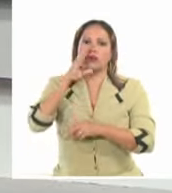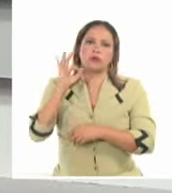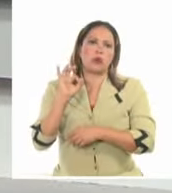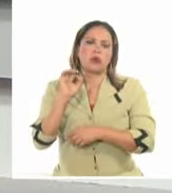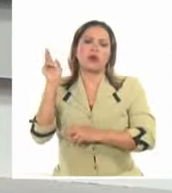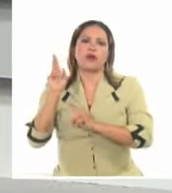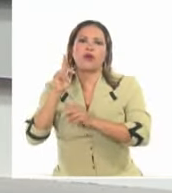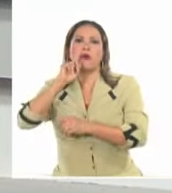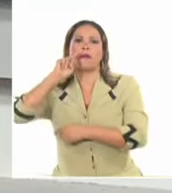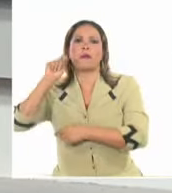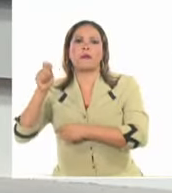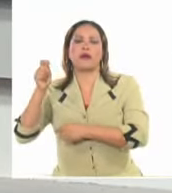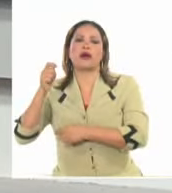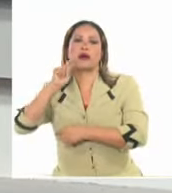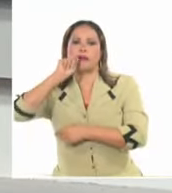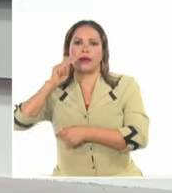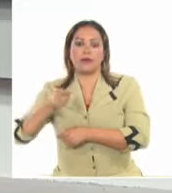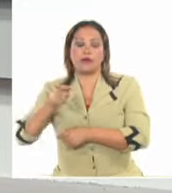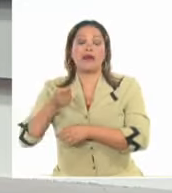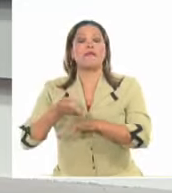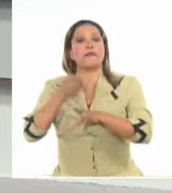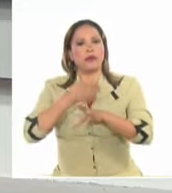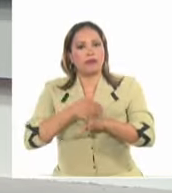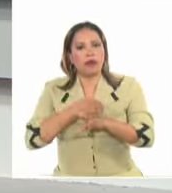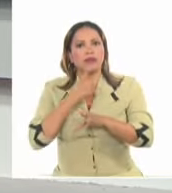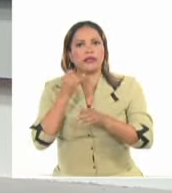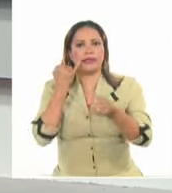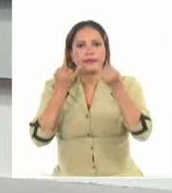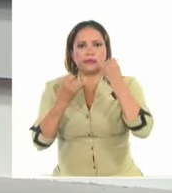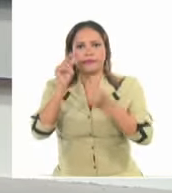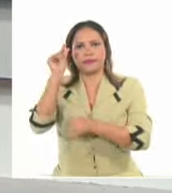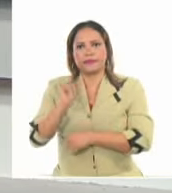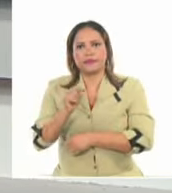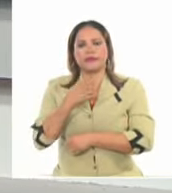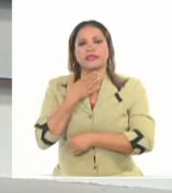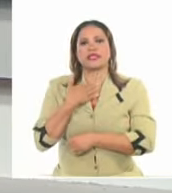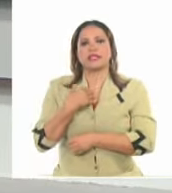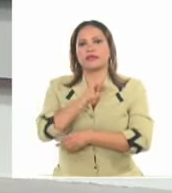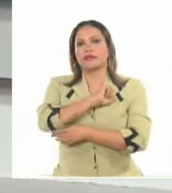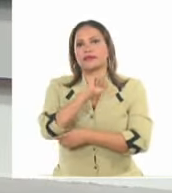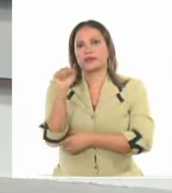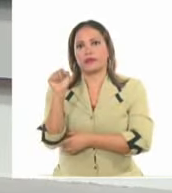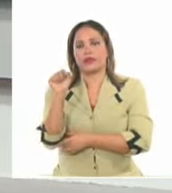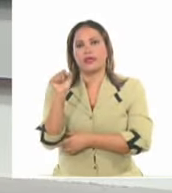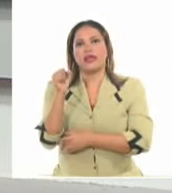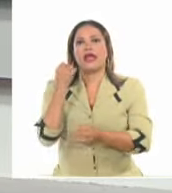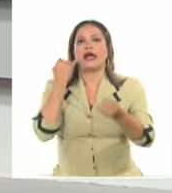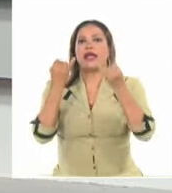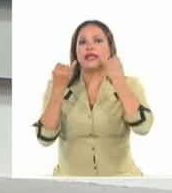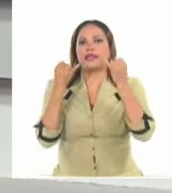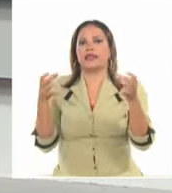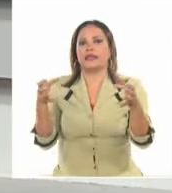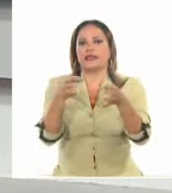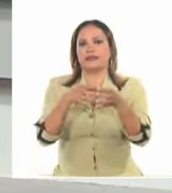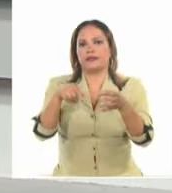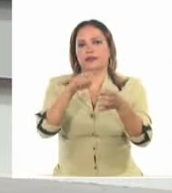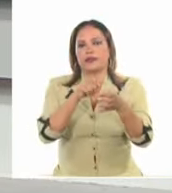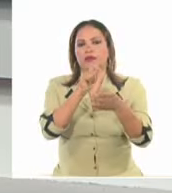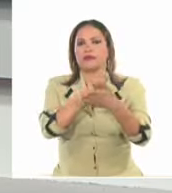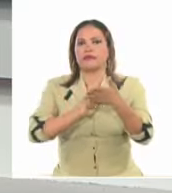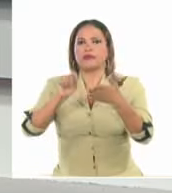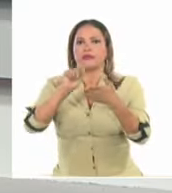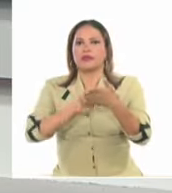que históricamente ha antepuesto sus intereses personales y sus ganas de poder al supuesto interés colectivo de anular la opción progresista